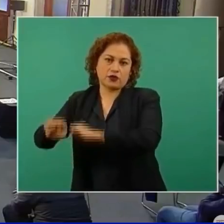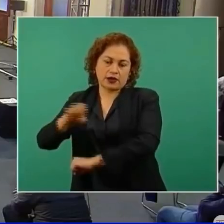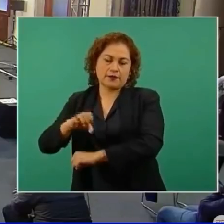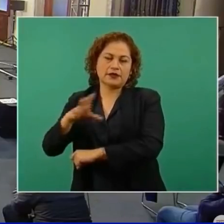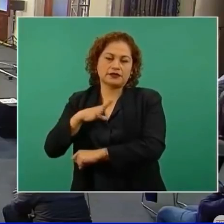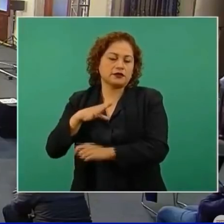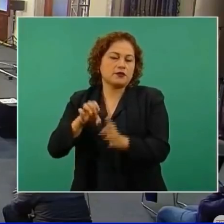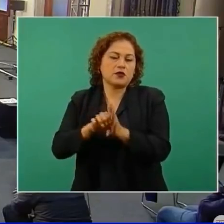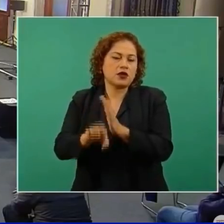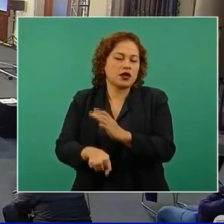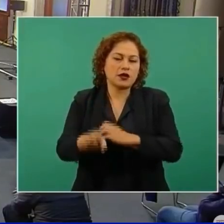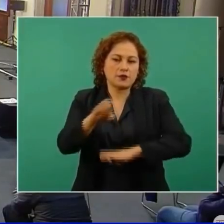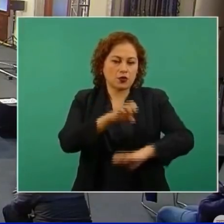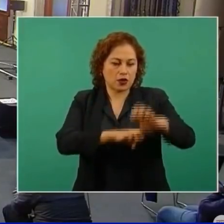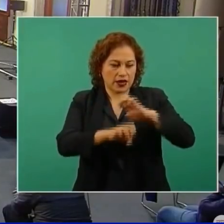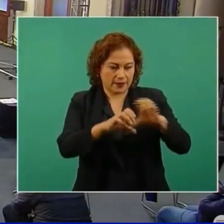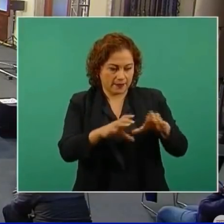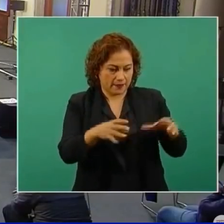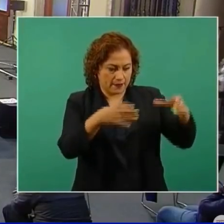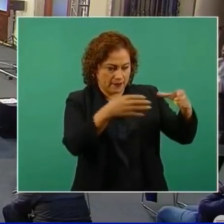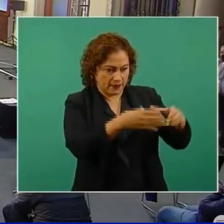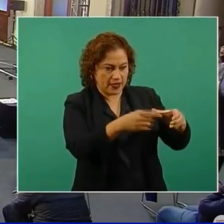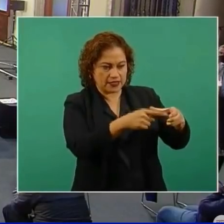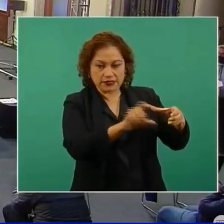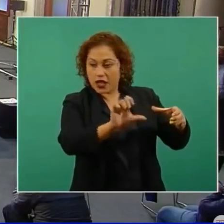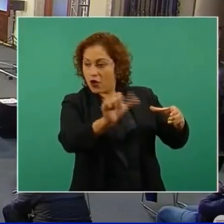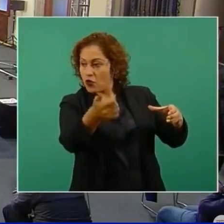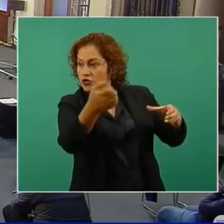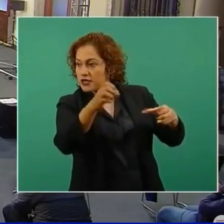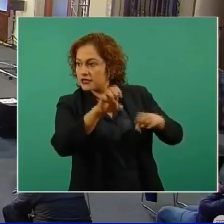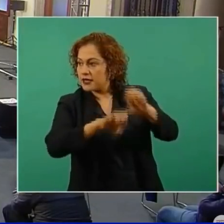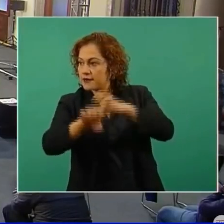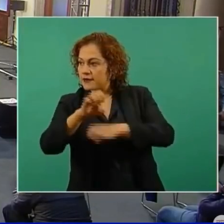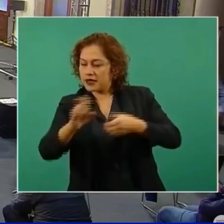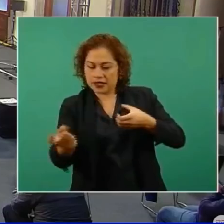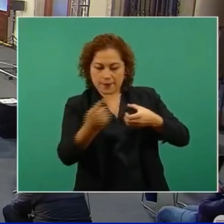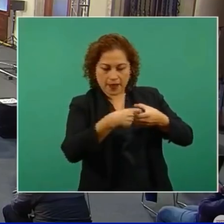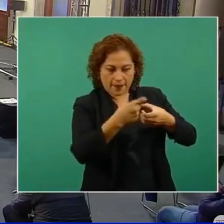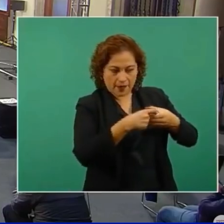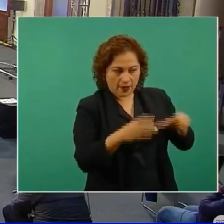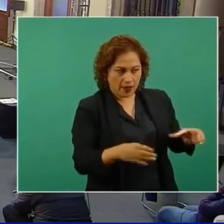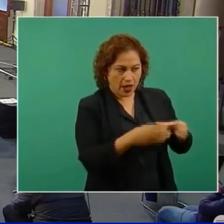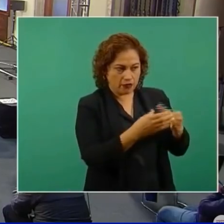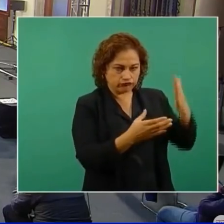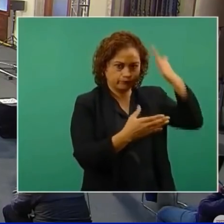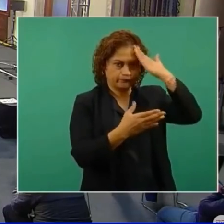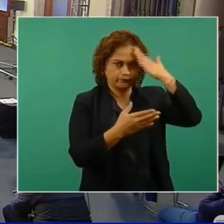acabo de mencionar y muchas otras. Por cierto que está Kimberly Clark entre las...